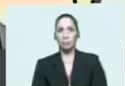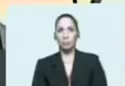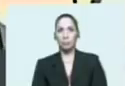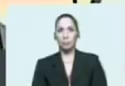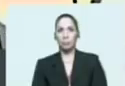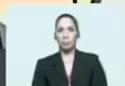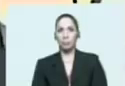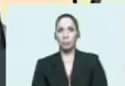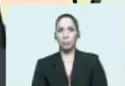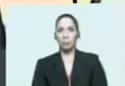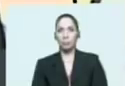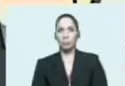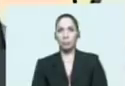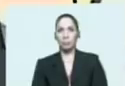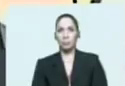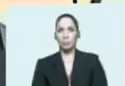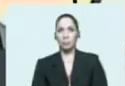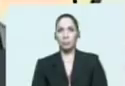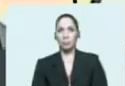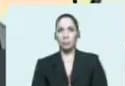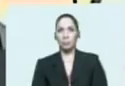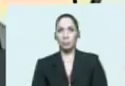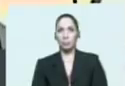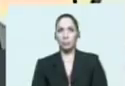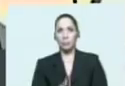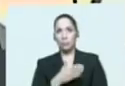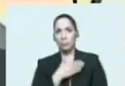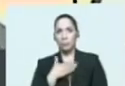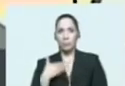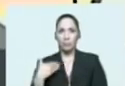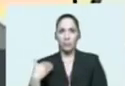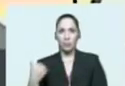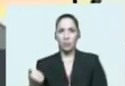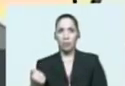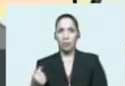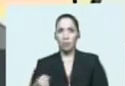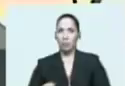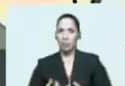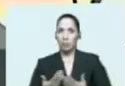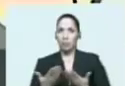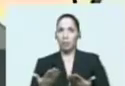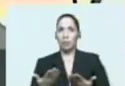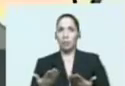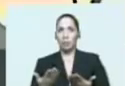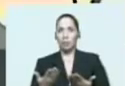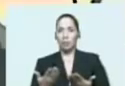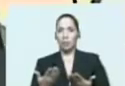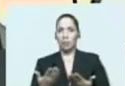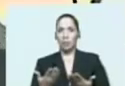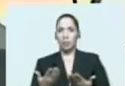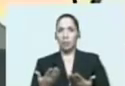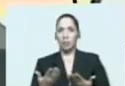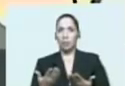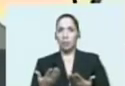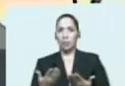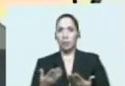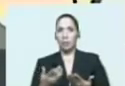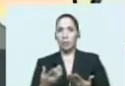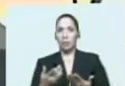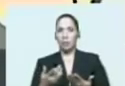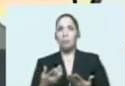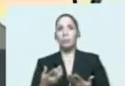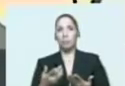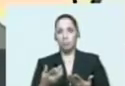y esto es la atronadora quiero darles porque así me fue encomendado un abrazo